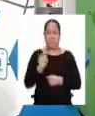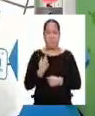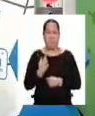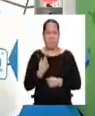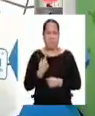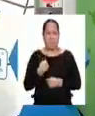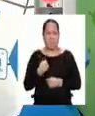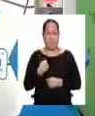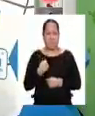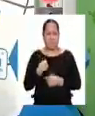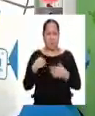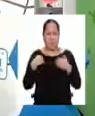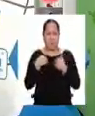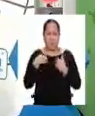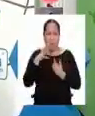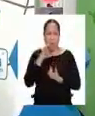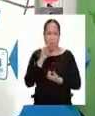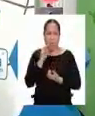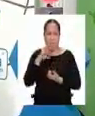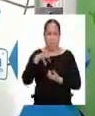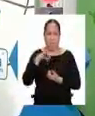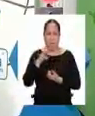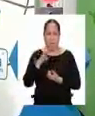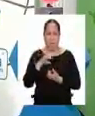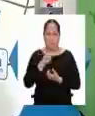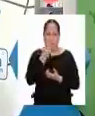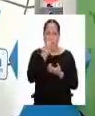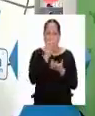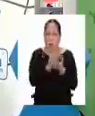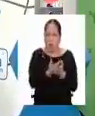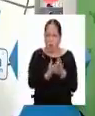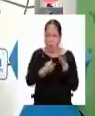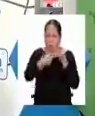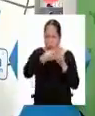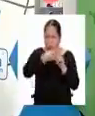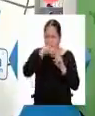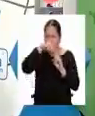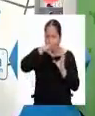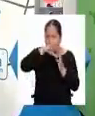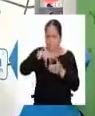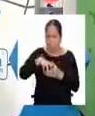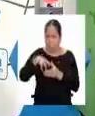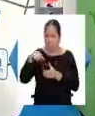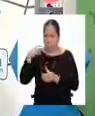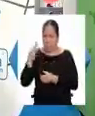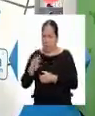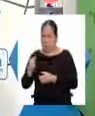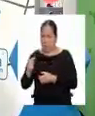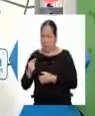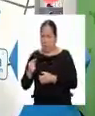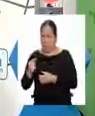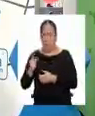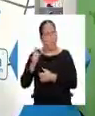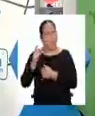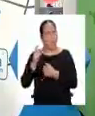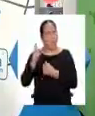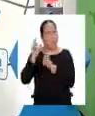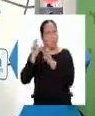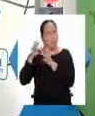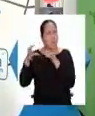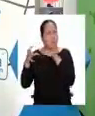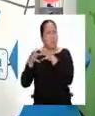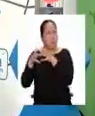especie positiva para el planeta? O como dice Cerebro, ¿en verdad somos la especie dominante que controla